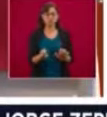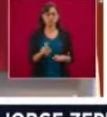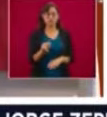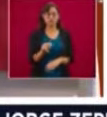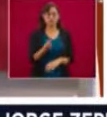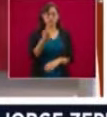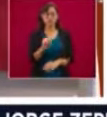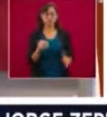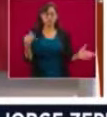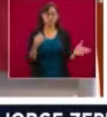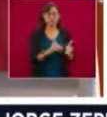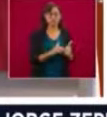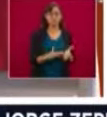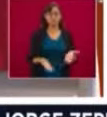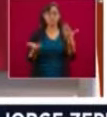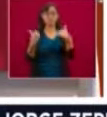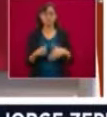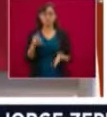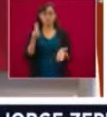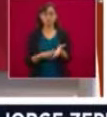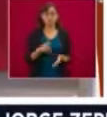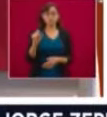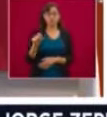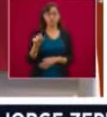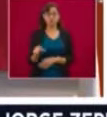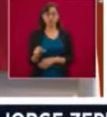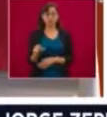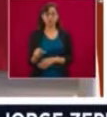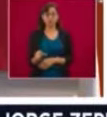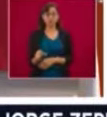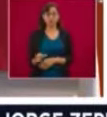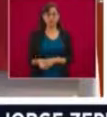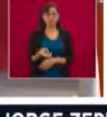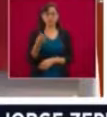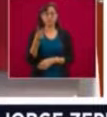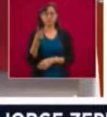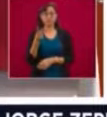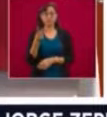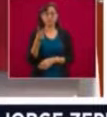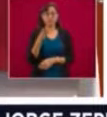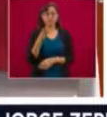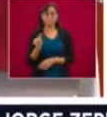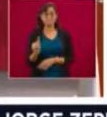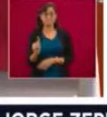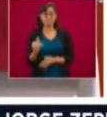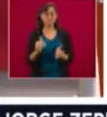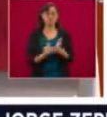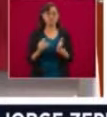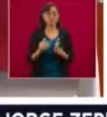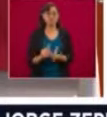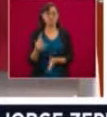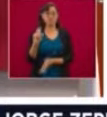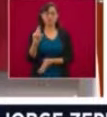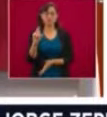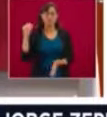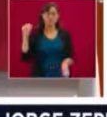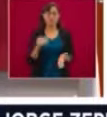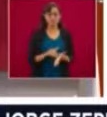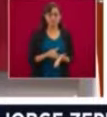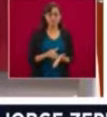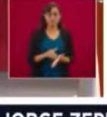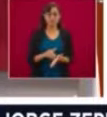en parte la razón y por consiguiente también la sinrazón. ¿En qué sentido? En que en algunos